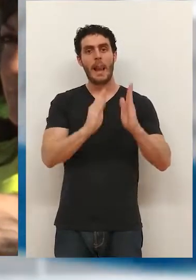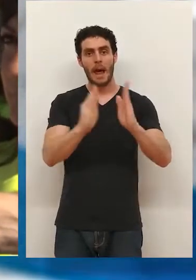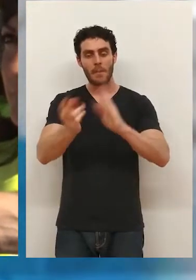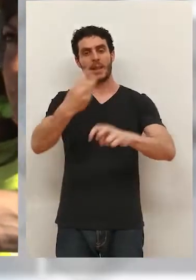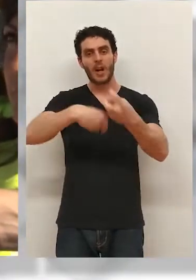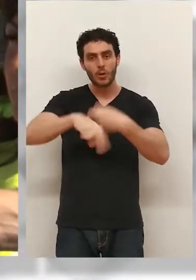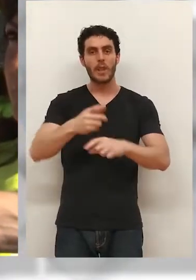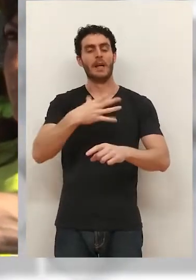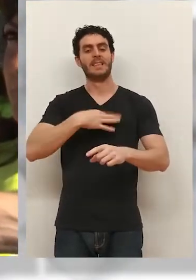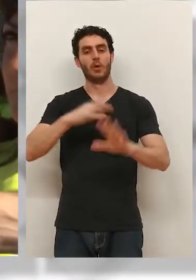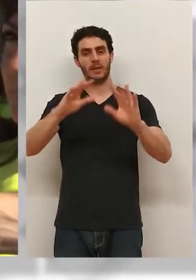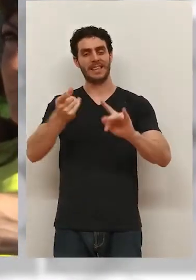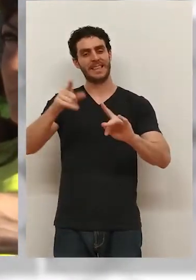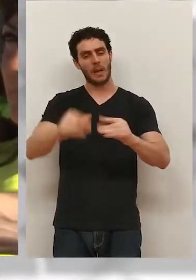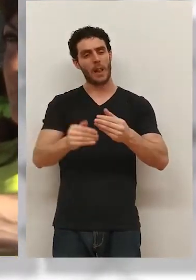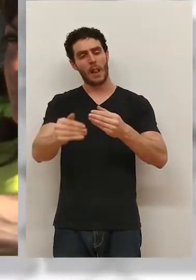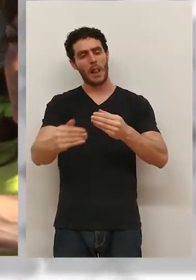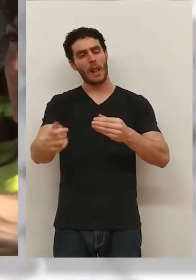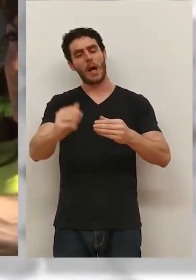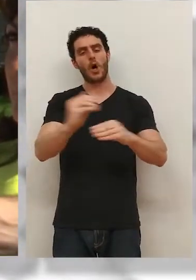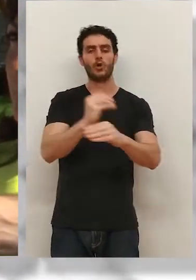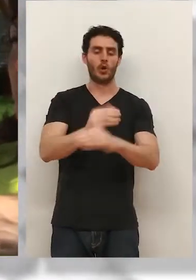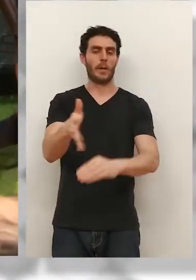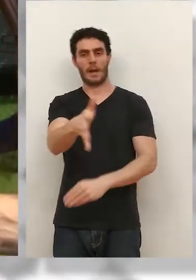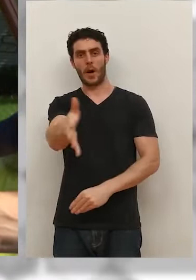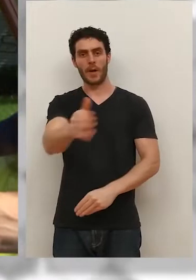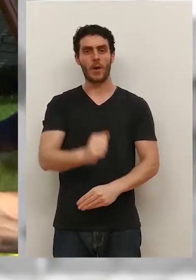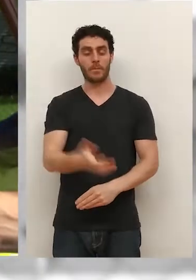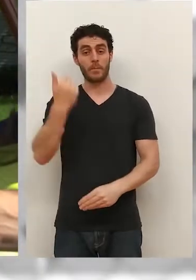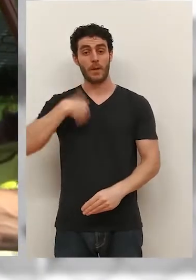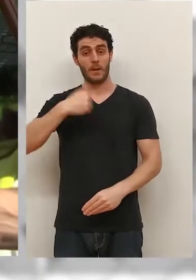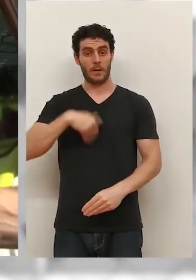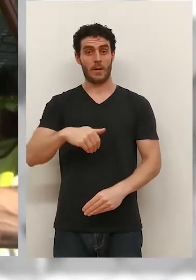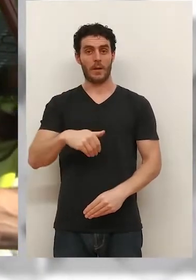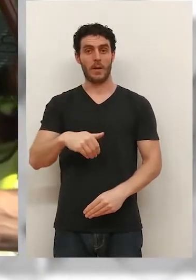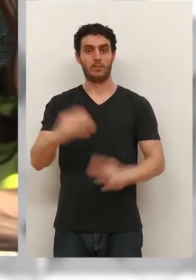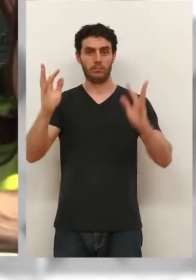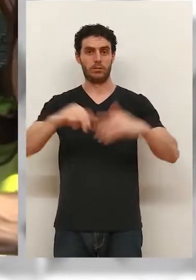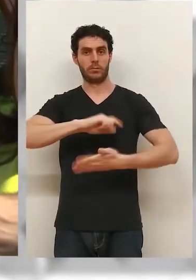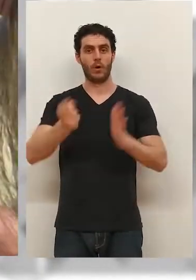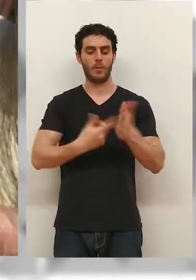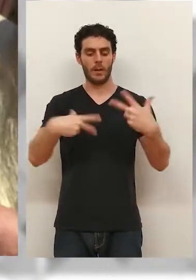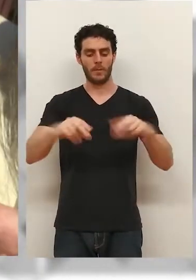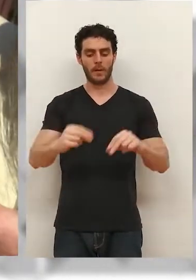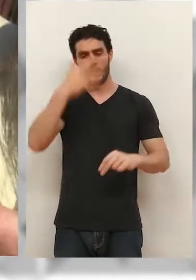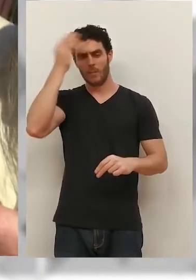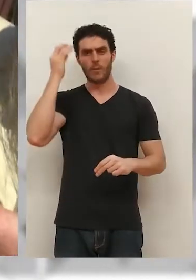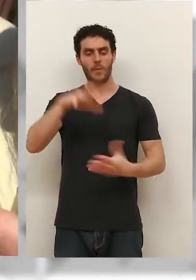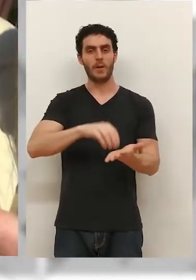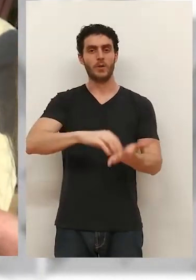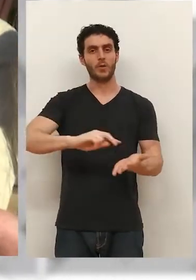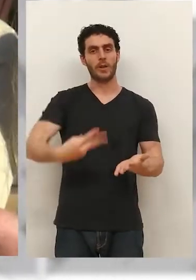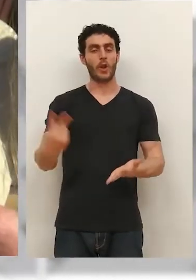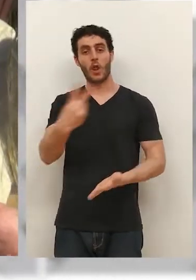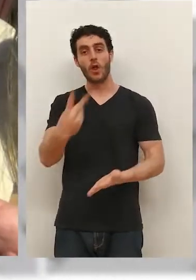partes, reutilizables, y está previsto que para el mes de octubre, aproximadamente, ya se haya terminado la demolición completa. Por fin,